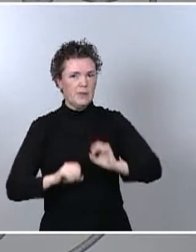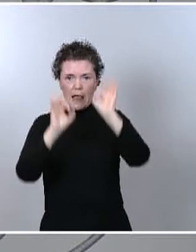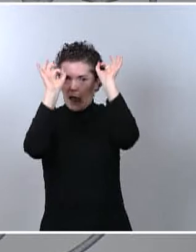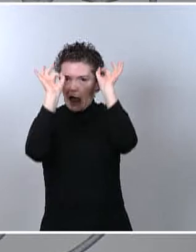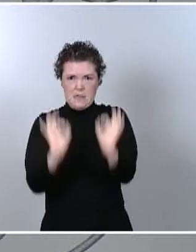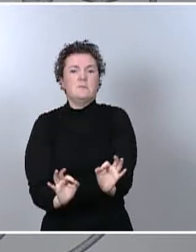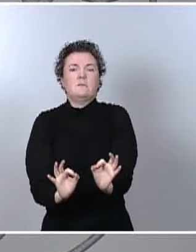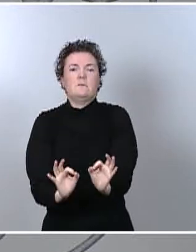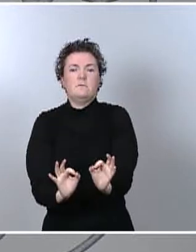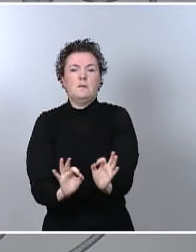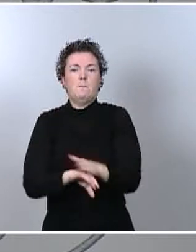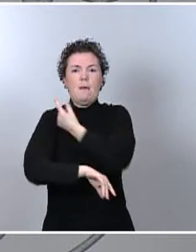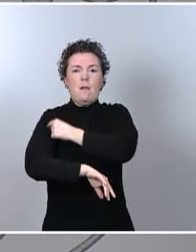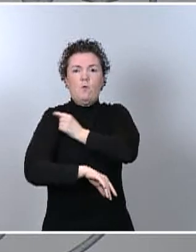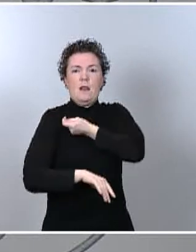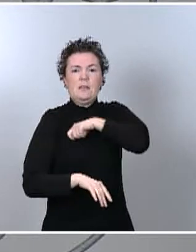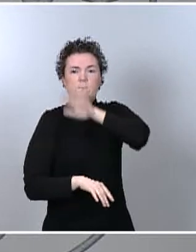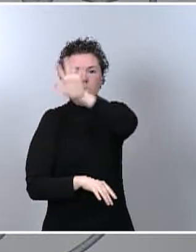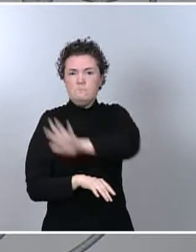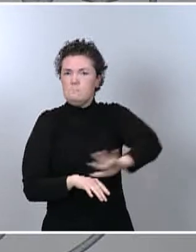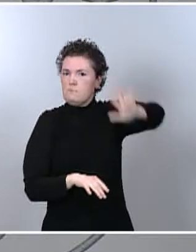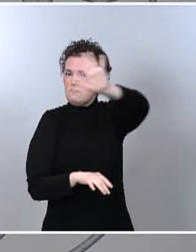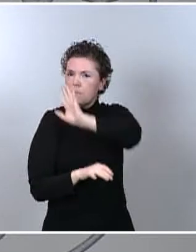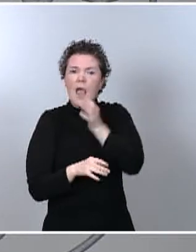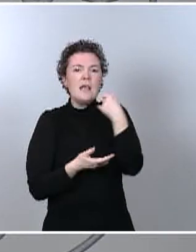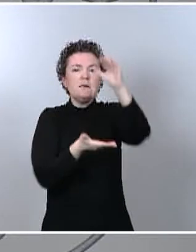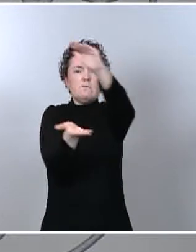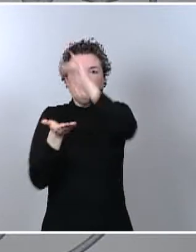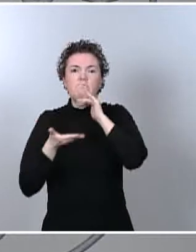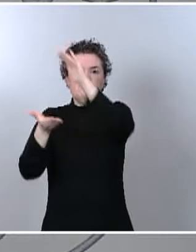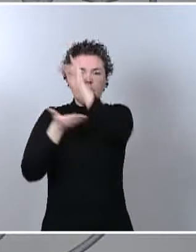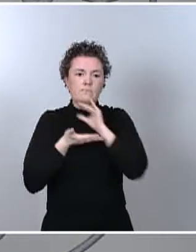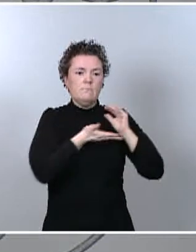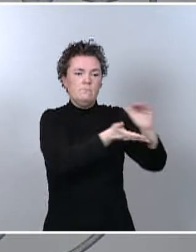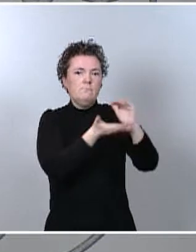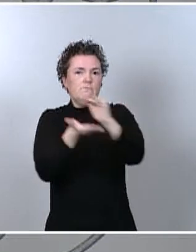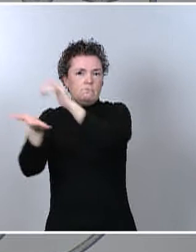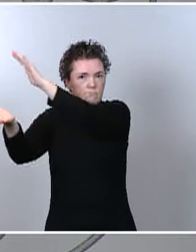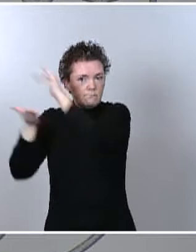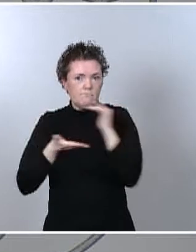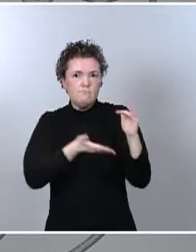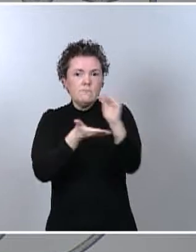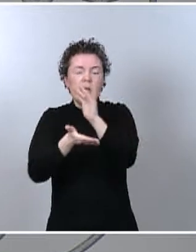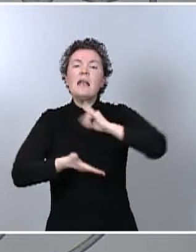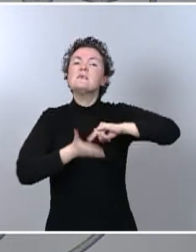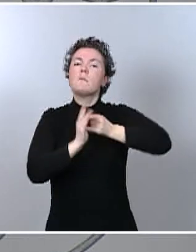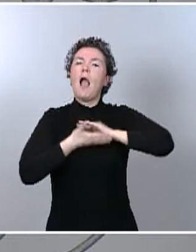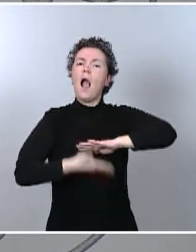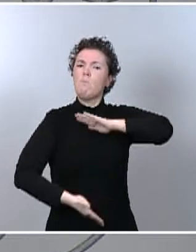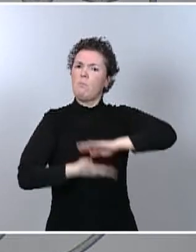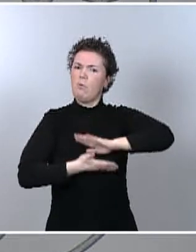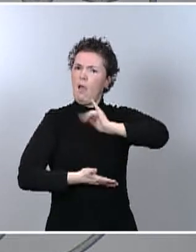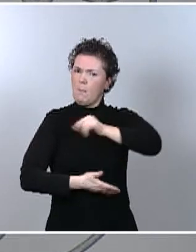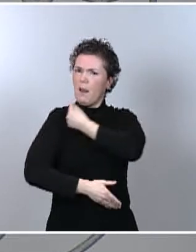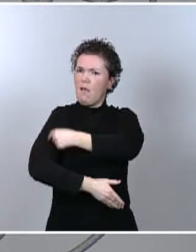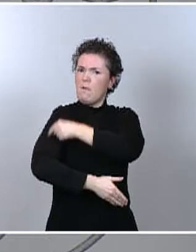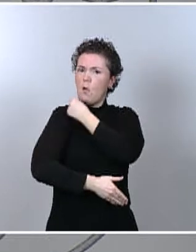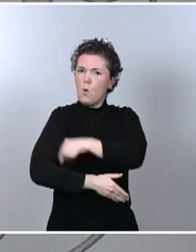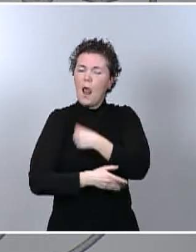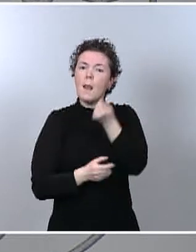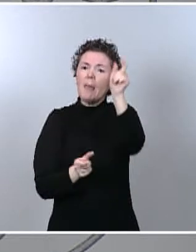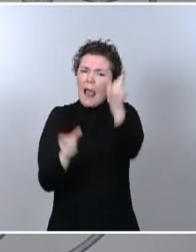preguntaba? Sí, disculpe, a aceleración de los planes de vacunación. No, los planes de vacunación están establecidos.